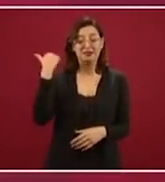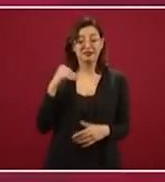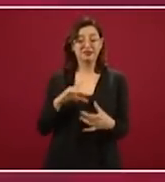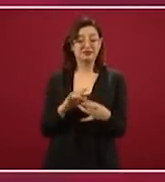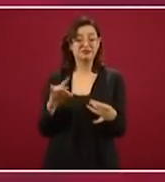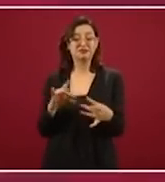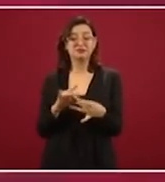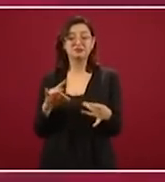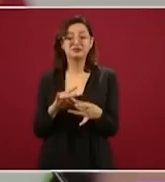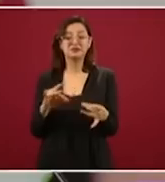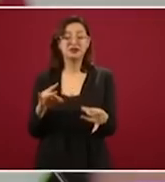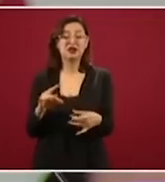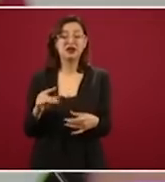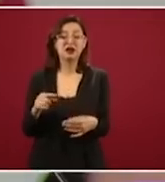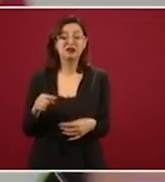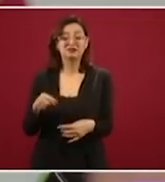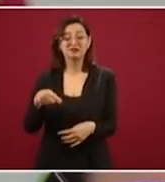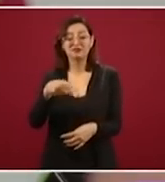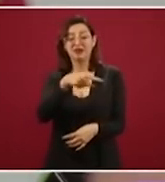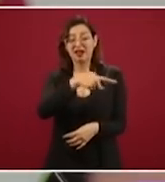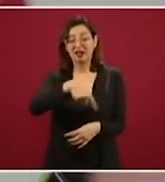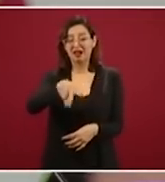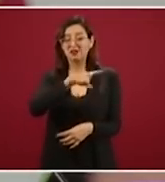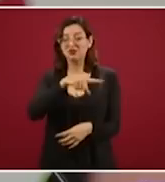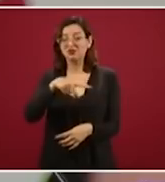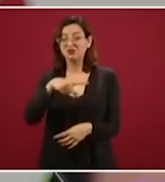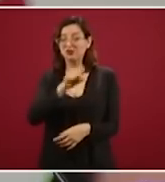que muchos de ellos